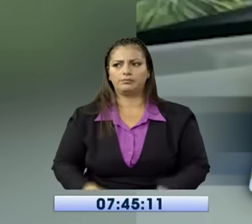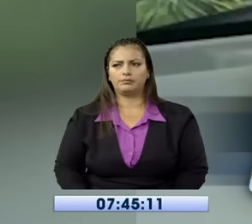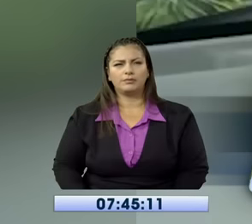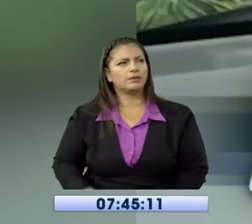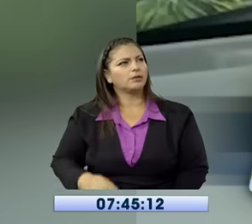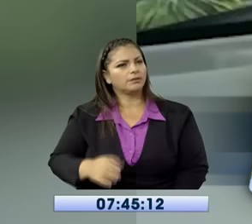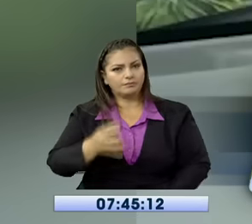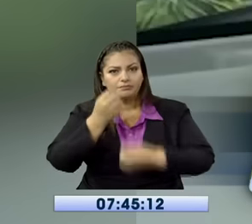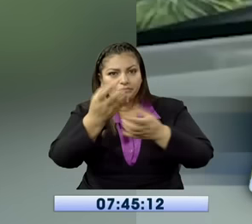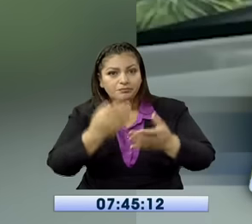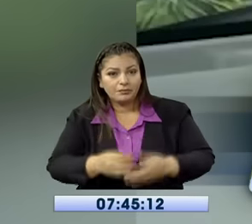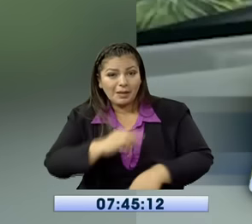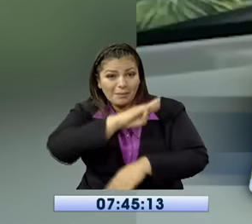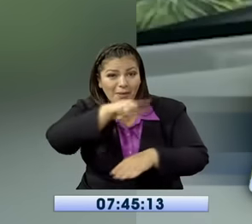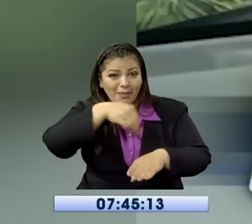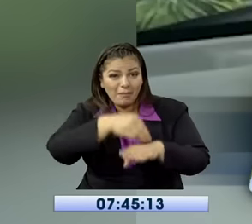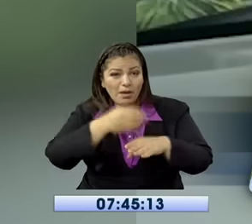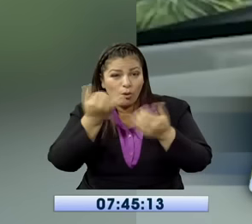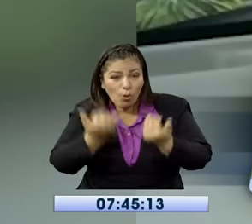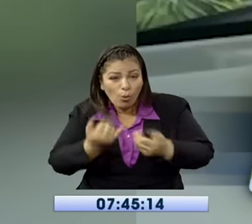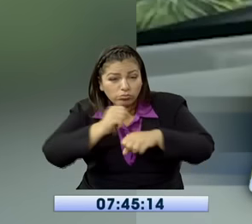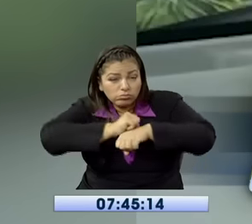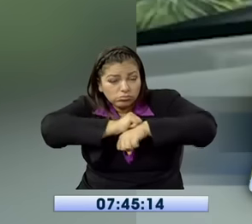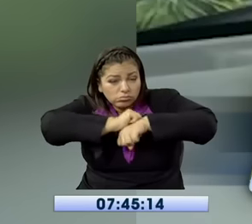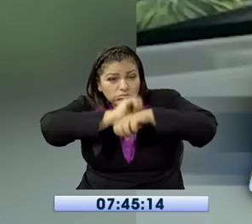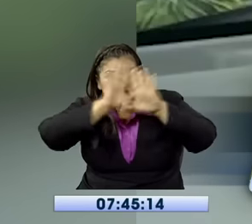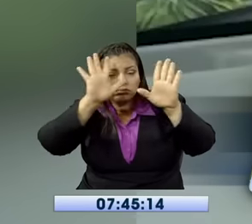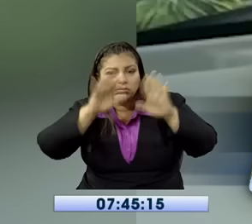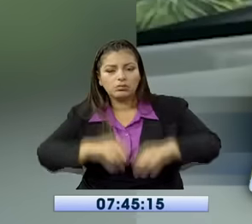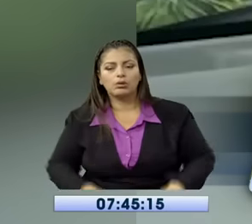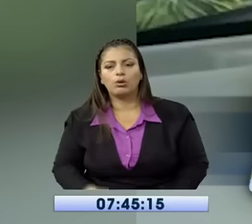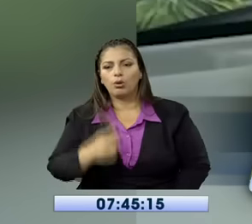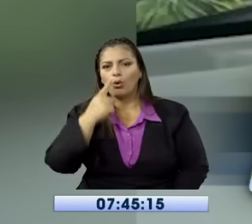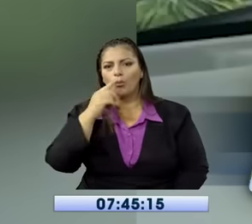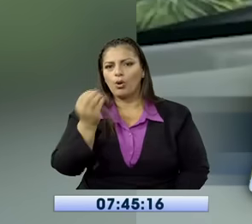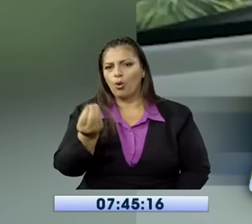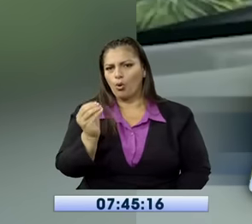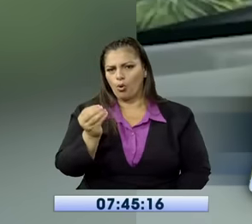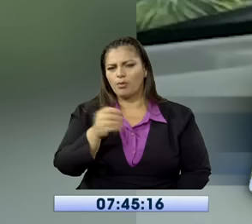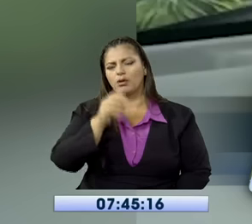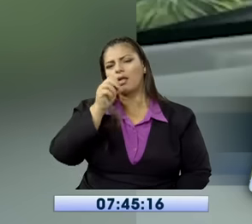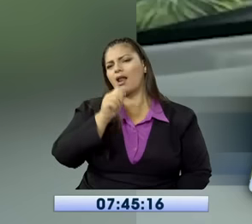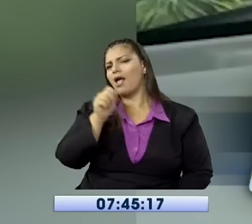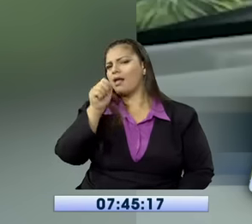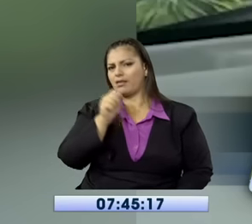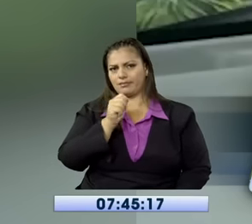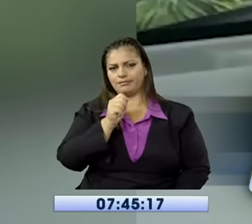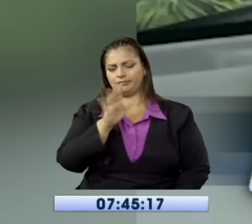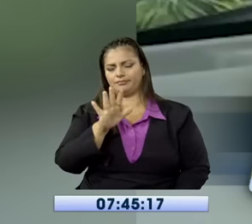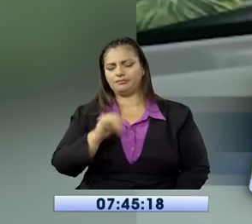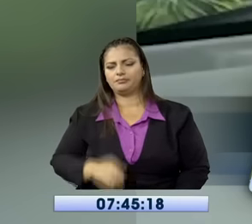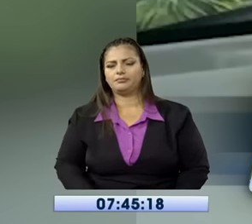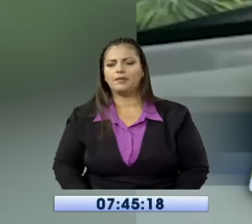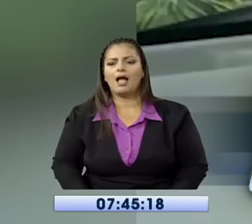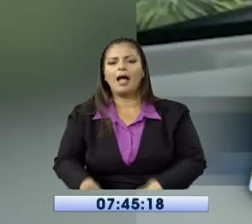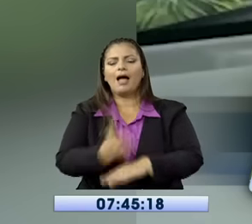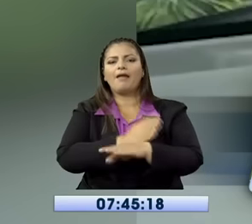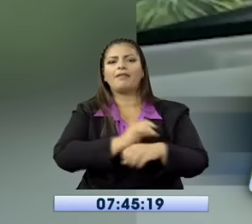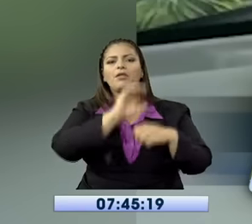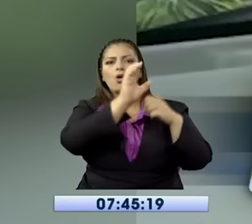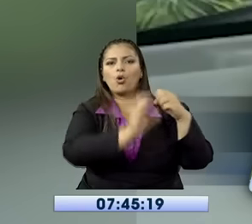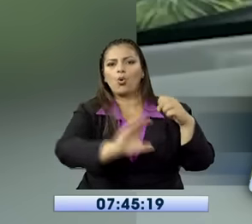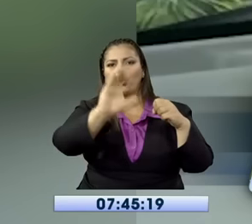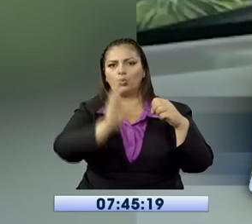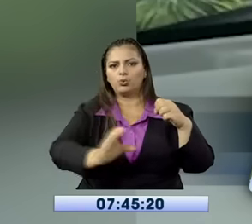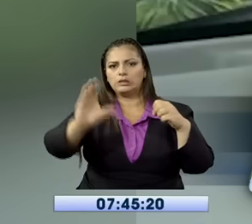ayer de madrugada ha muerto un muchacho integrante de una de un conjunto musical Qué pena venían de Crucita dando también me